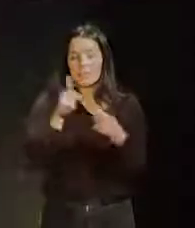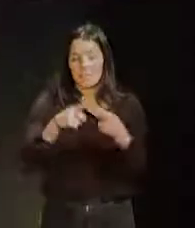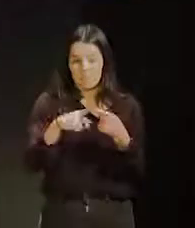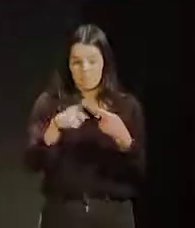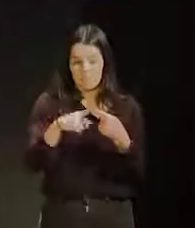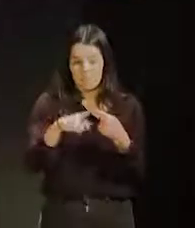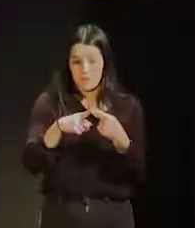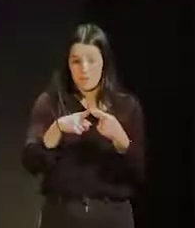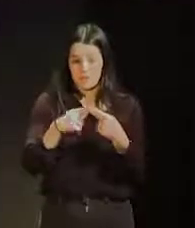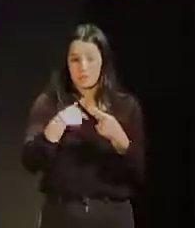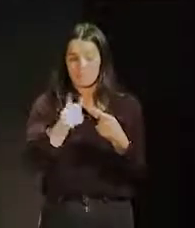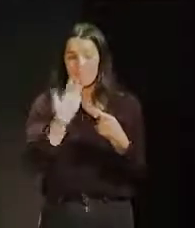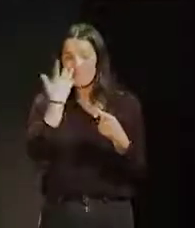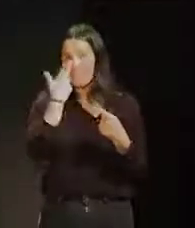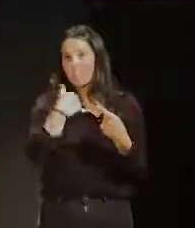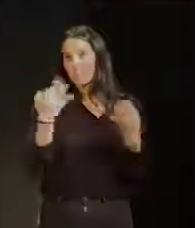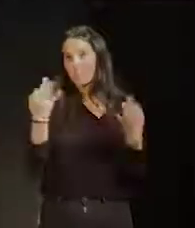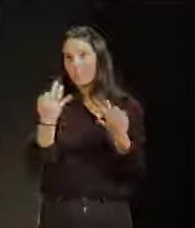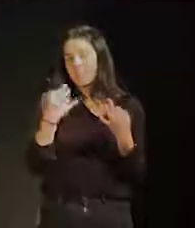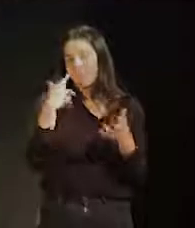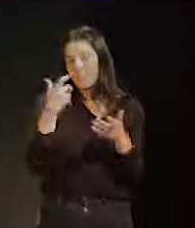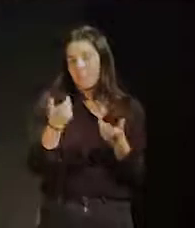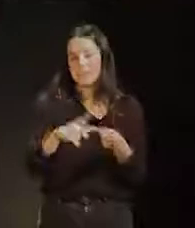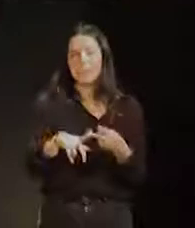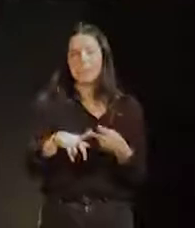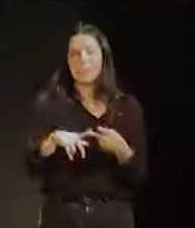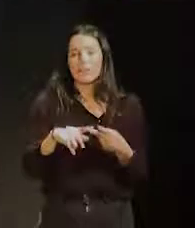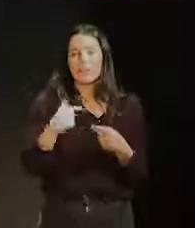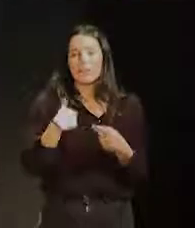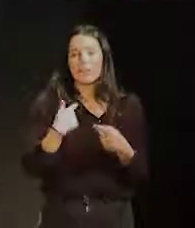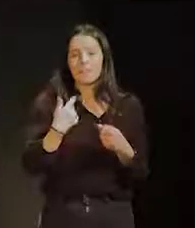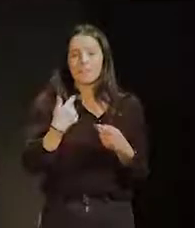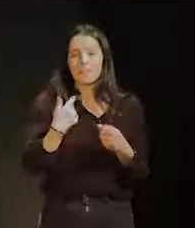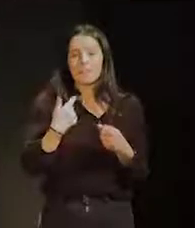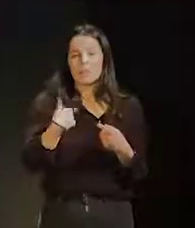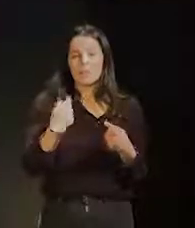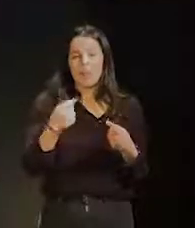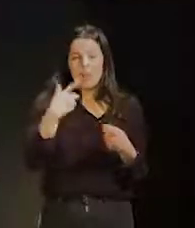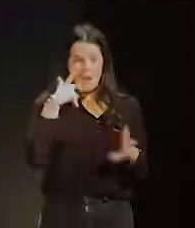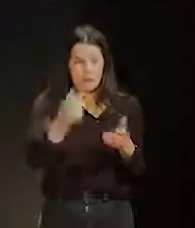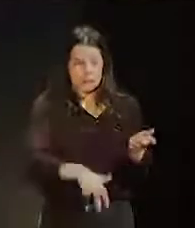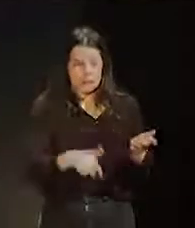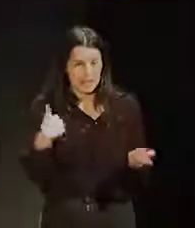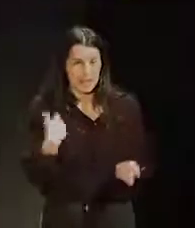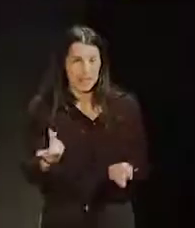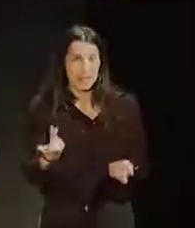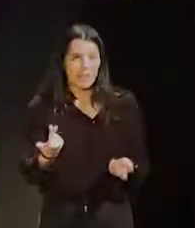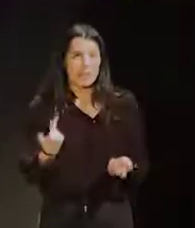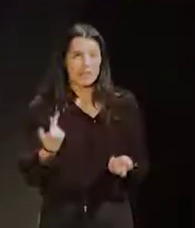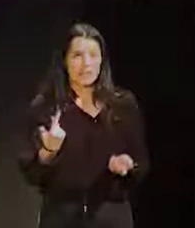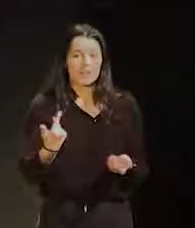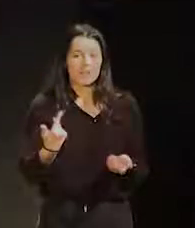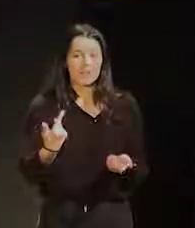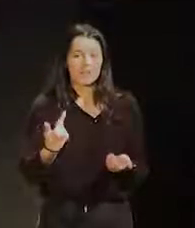pregunta de lo que me gusta mirar en el teatro. Y bueno, en arte en general, ¿no? Ah, en el arte, consumidora en general. De arte, ¿no?